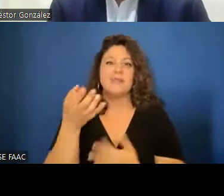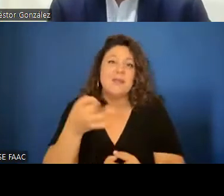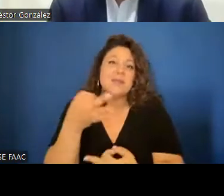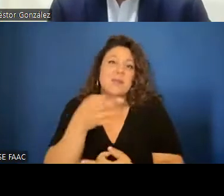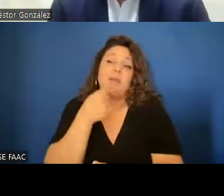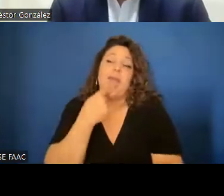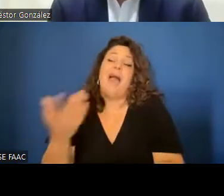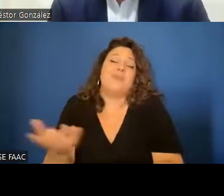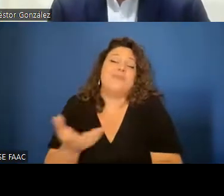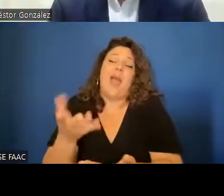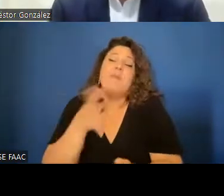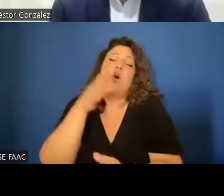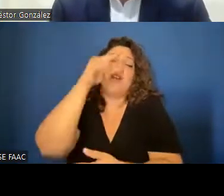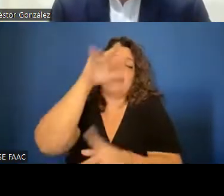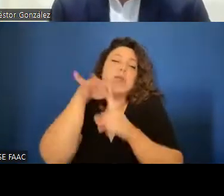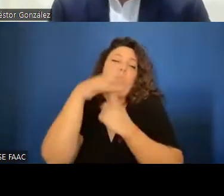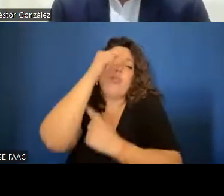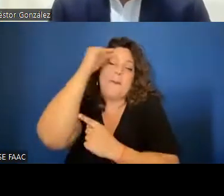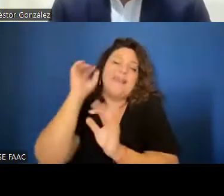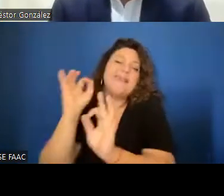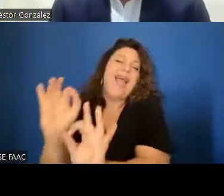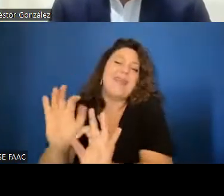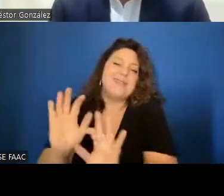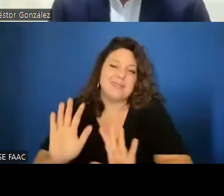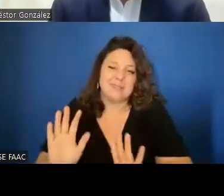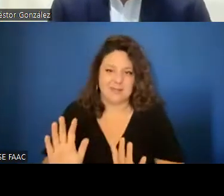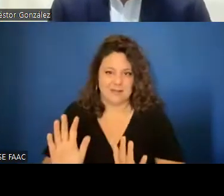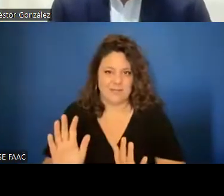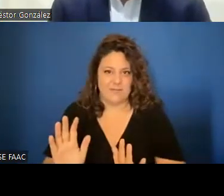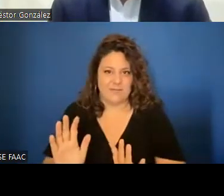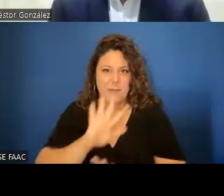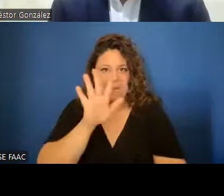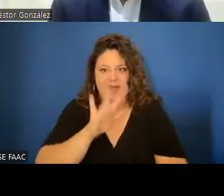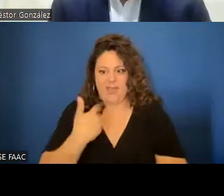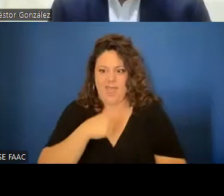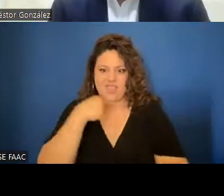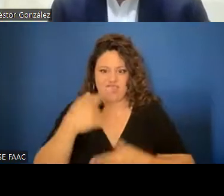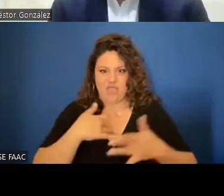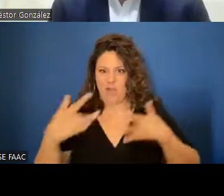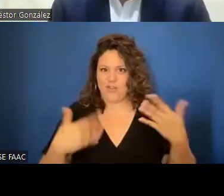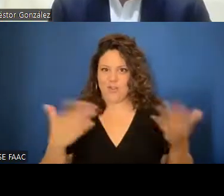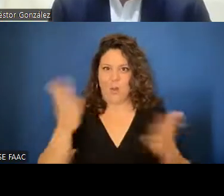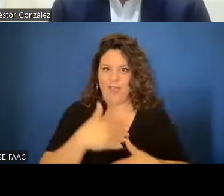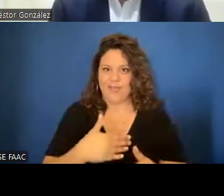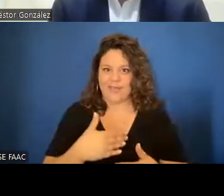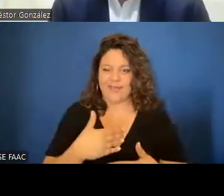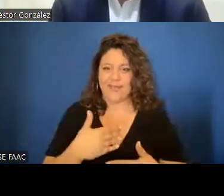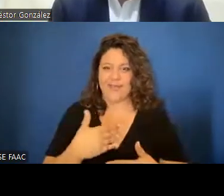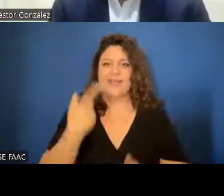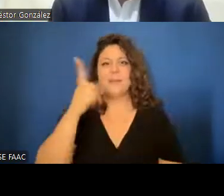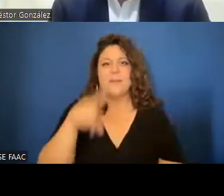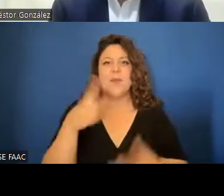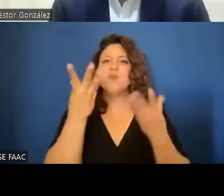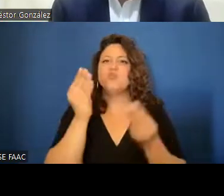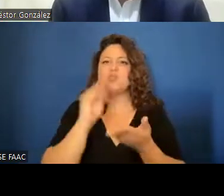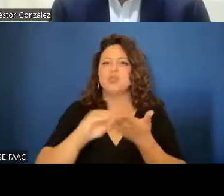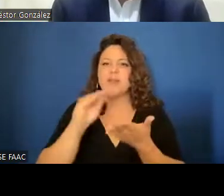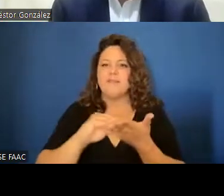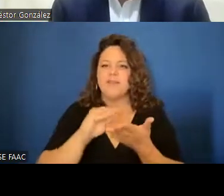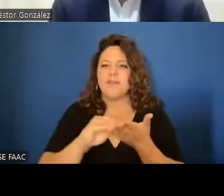nos podamos enfrentar ante un caso de discriminación. Esto lo que hace pues, es recoger lo que venía ya en otras normas como la